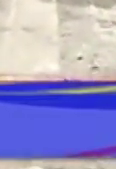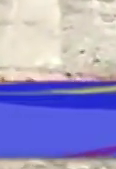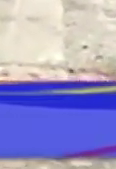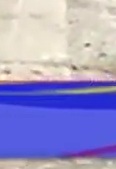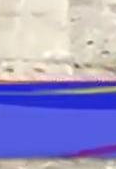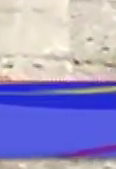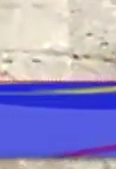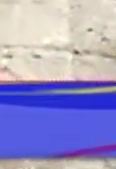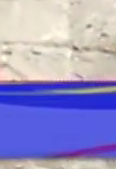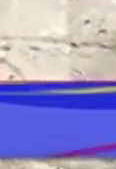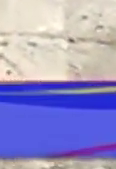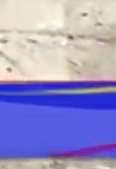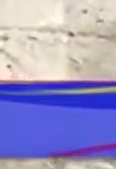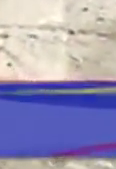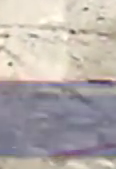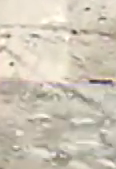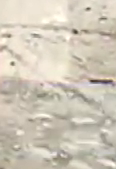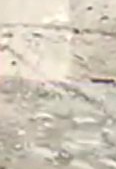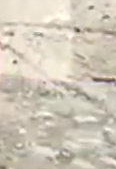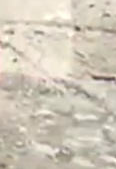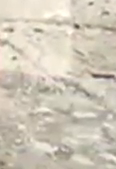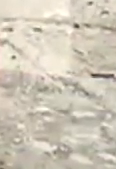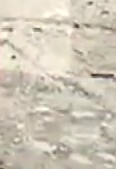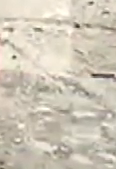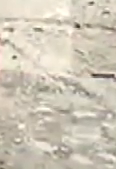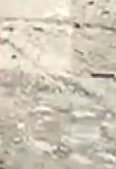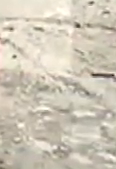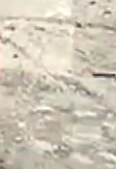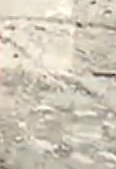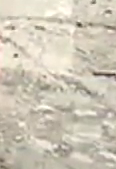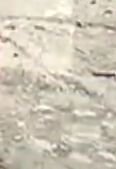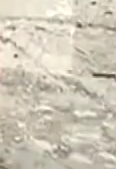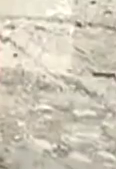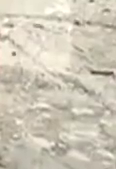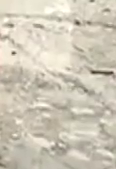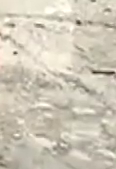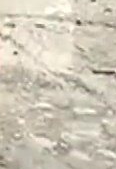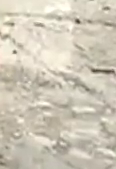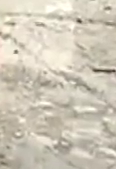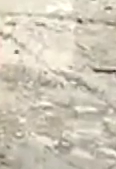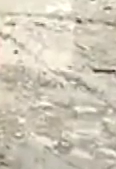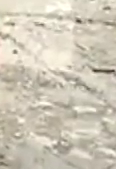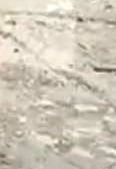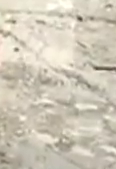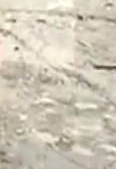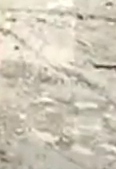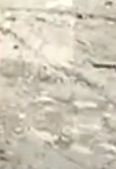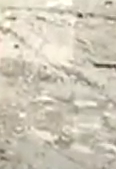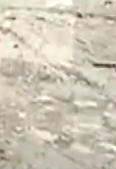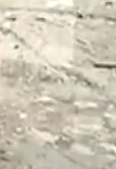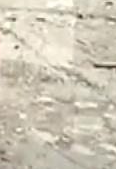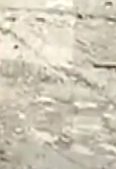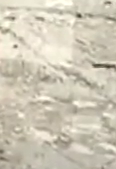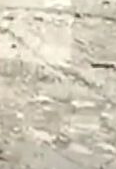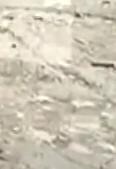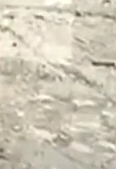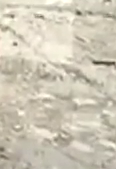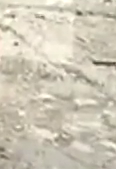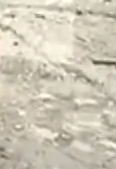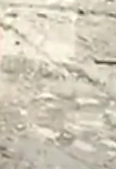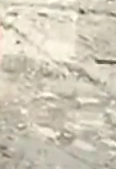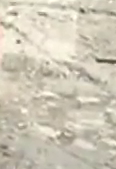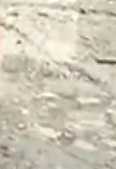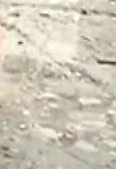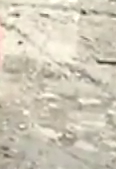presidente! Bueno, presidente, decirle que estos espacios, al cual sus instrucciones, lo hemos venido asumiendo